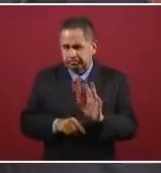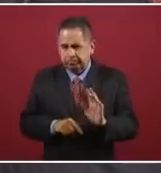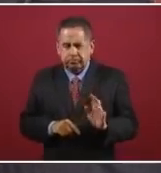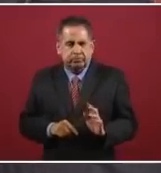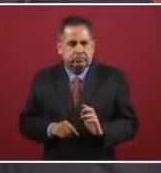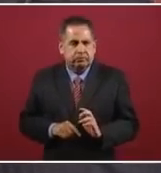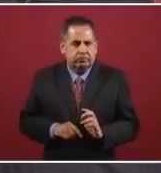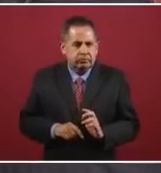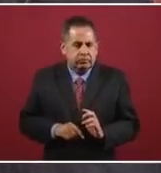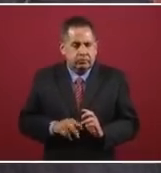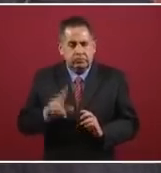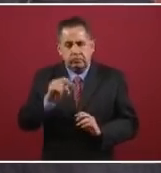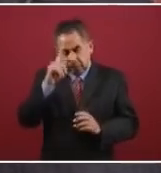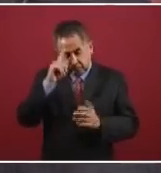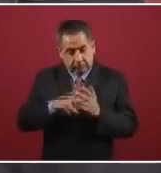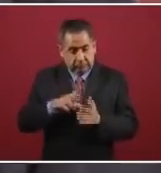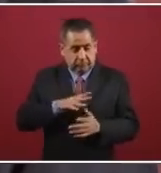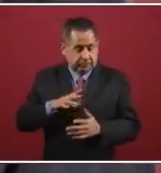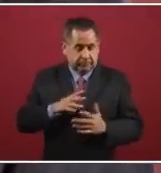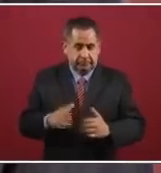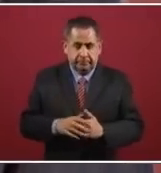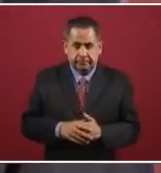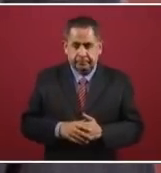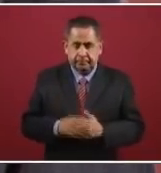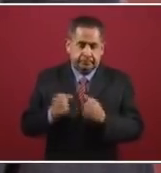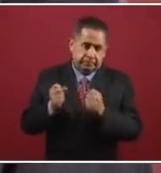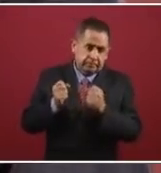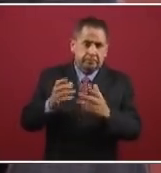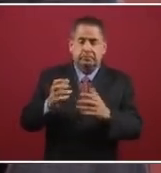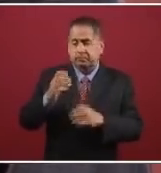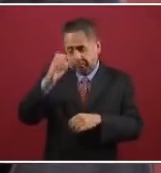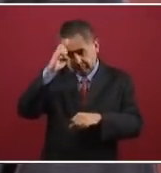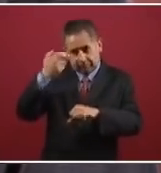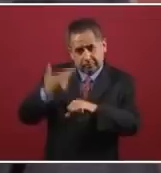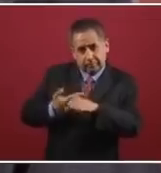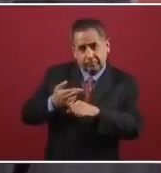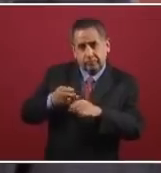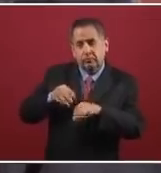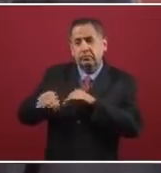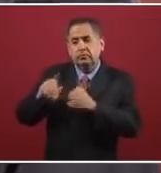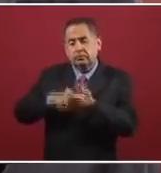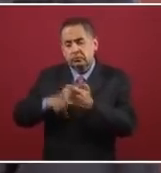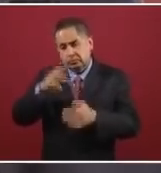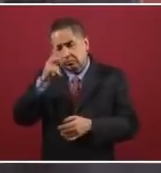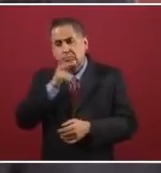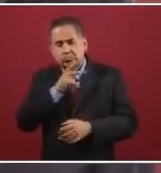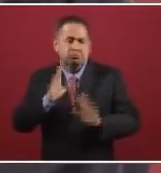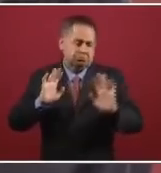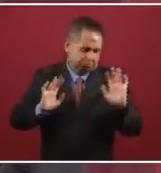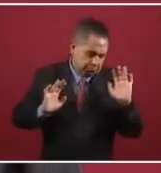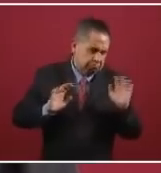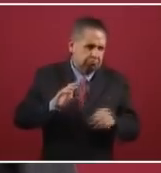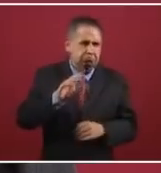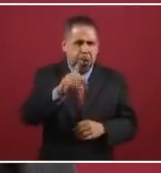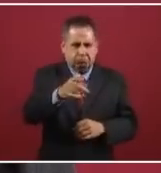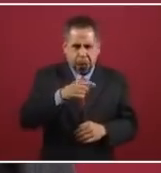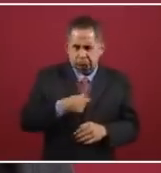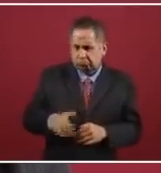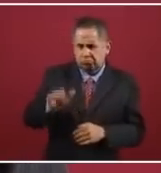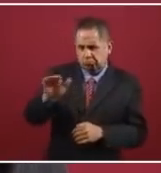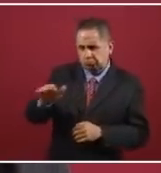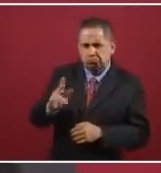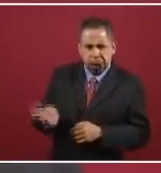que exista estos extranjeros en Pemex. De todas maneras, yo voy a hacer